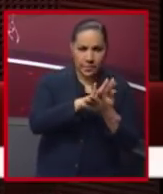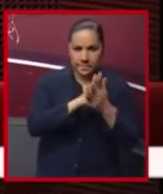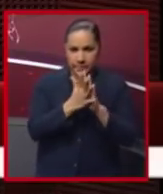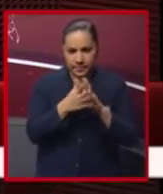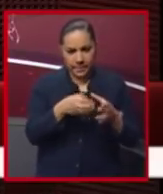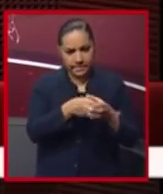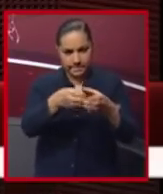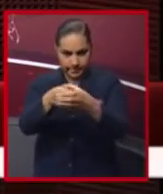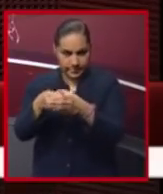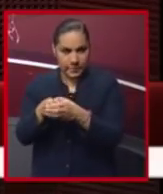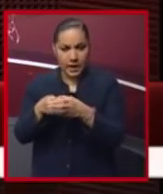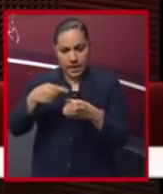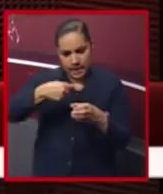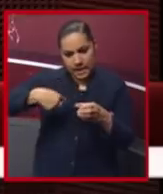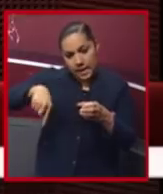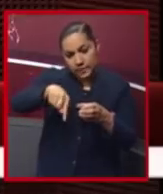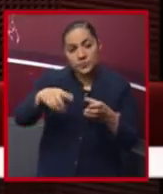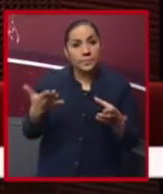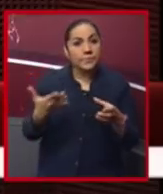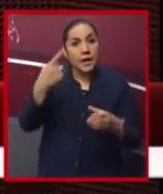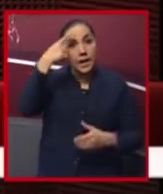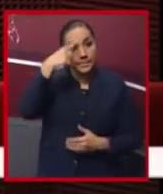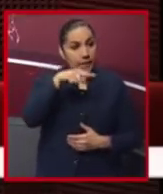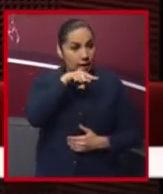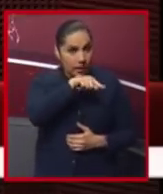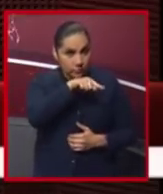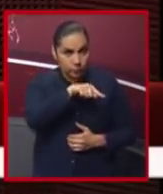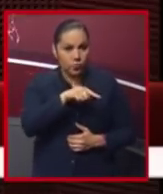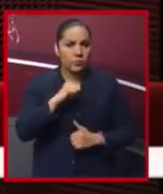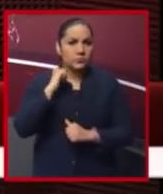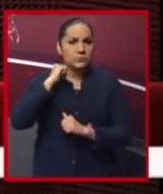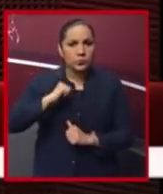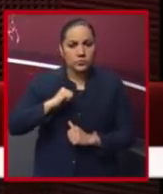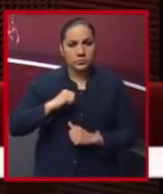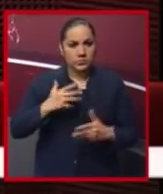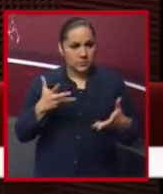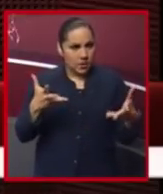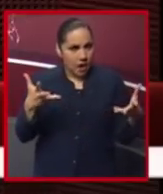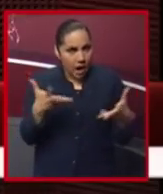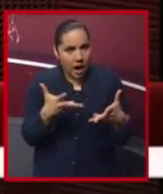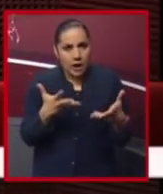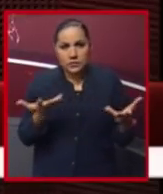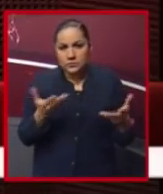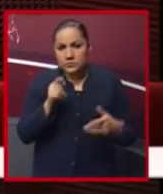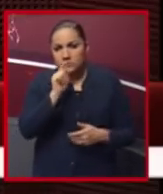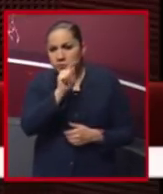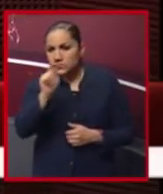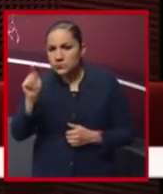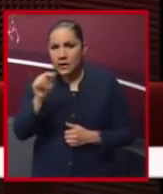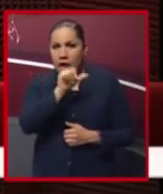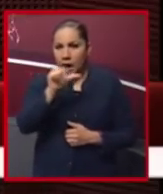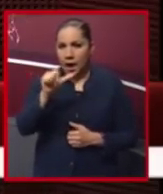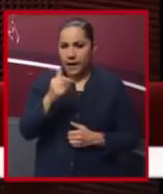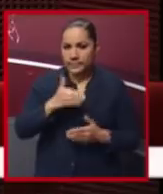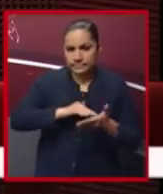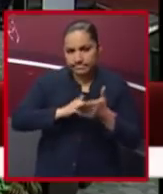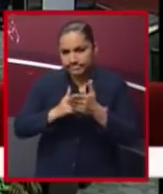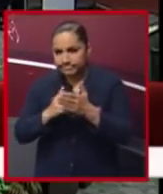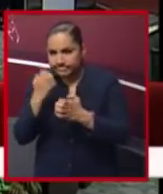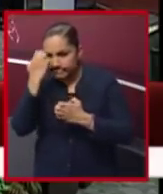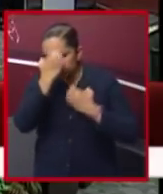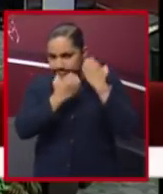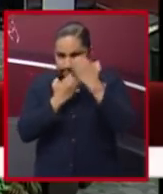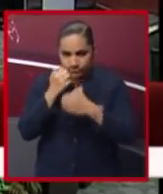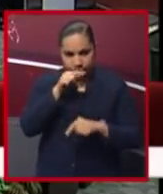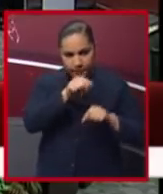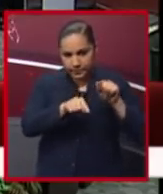decir, la posibilidad de actuar a través de agentes encubiertos. Sobre este